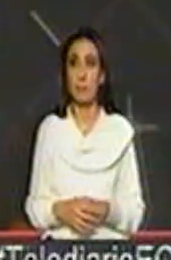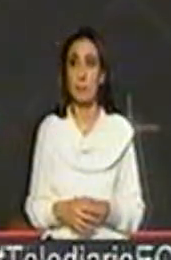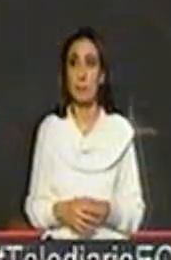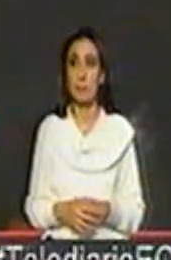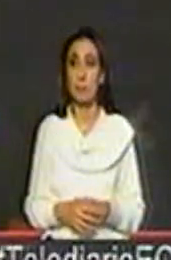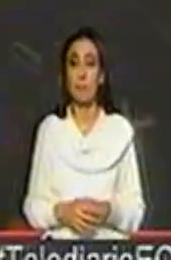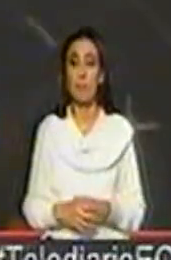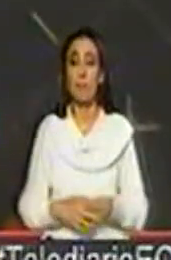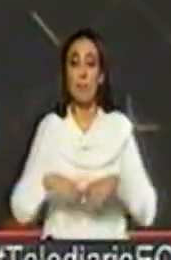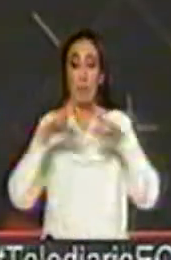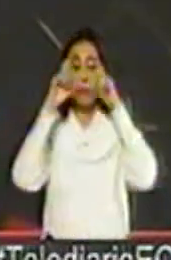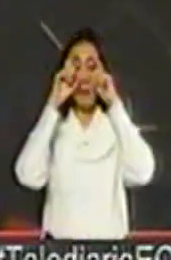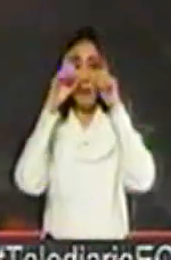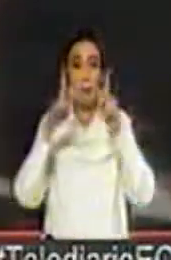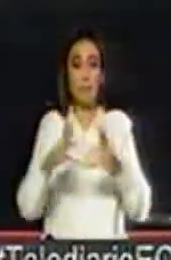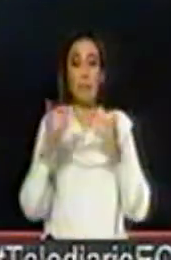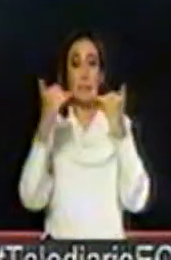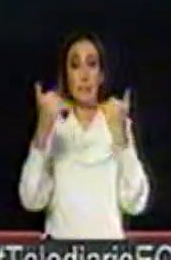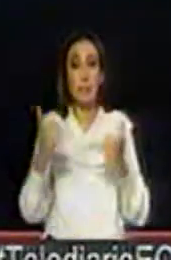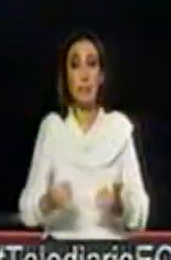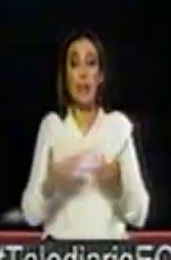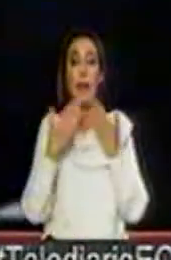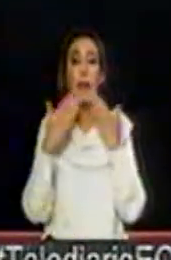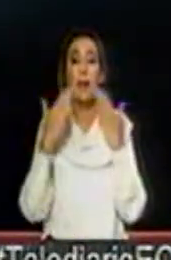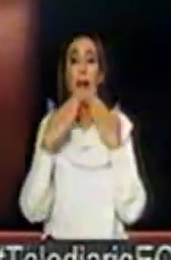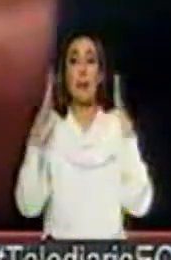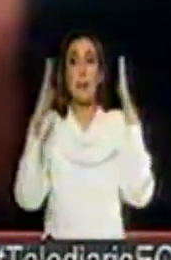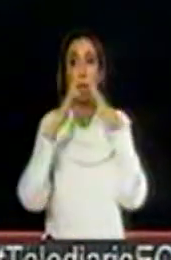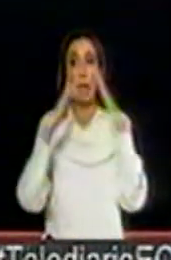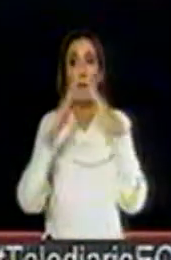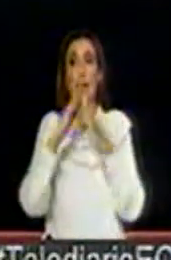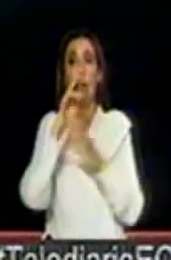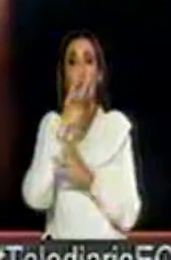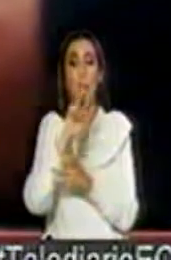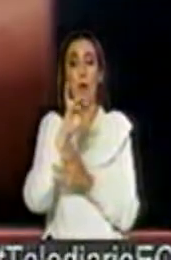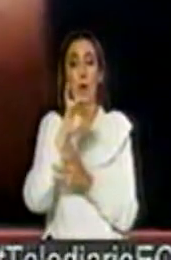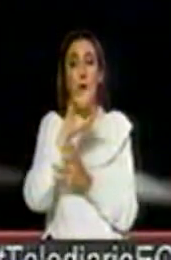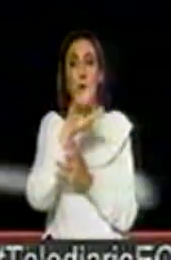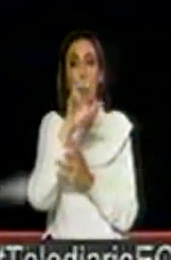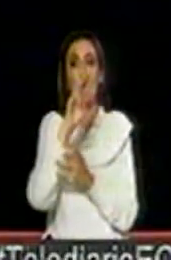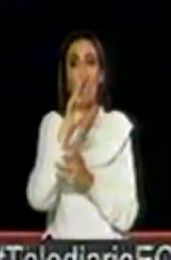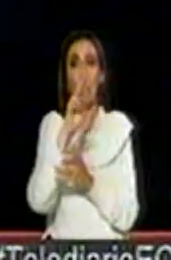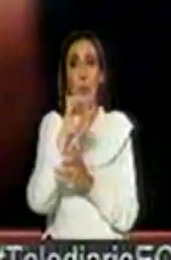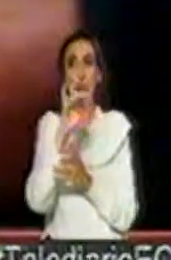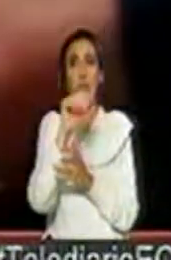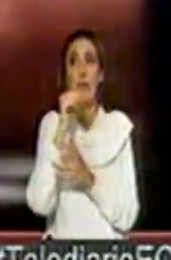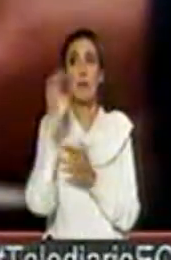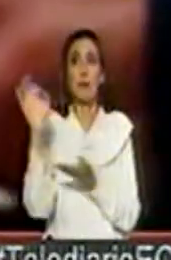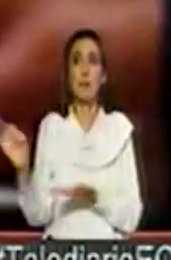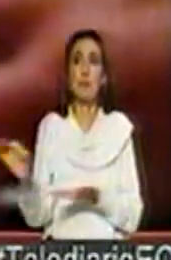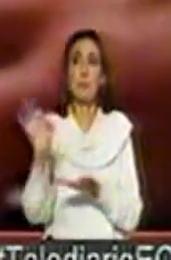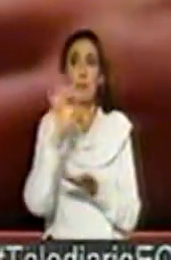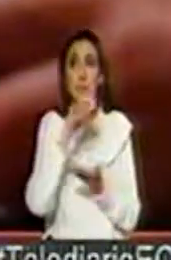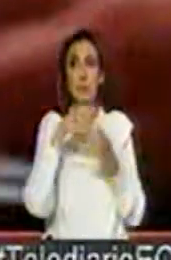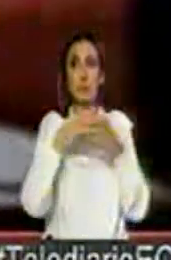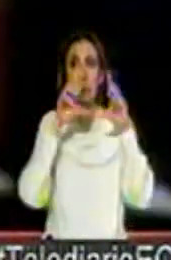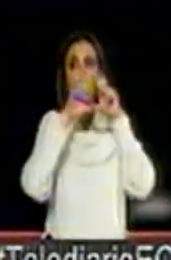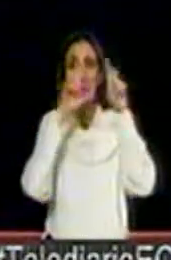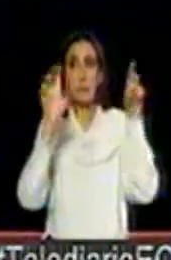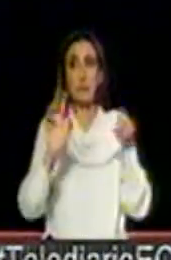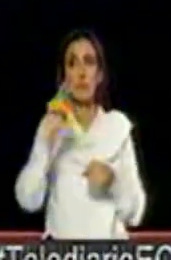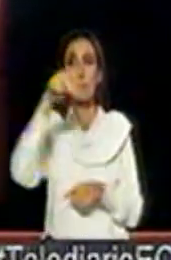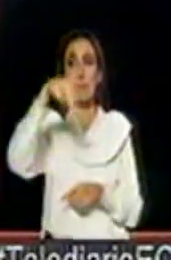Y la Fiscalía General del Estado informó que se allanó el domicilio de William Roberto G.M., representante legal de la empresa Nova